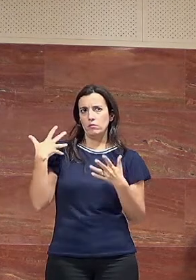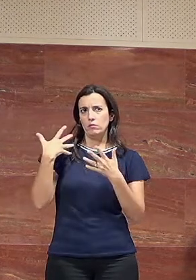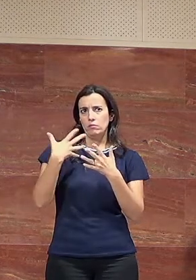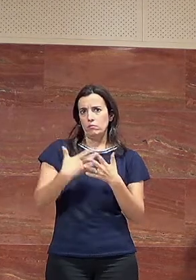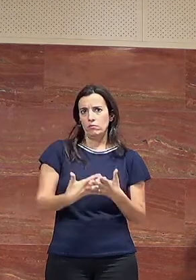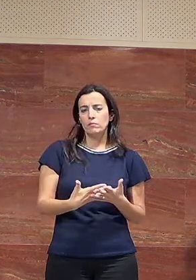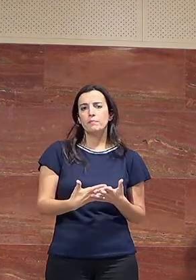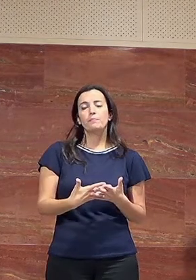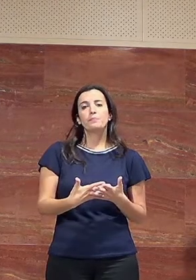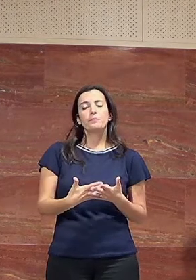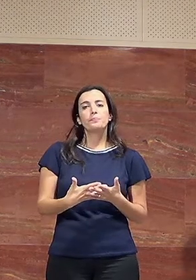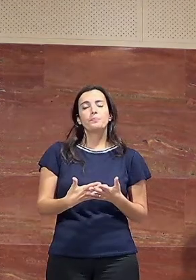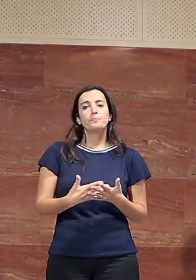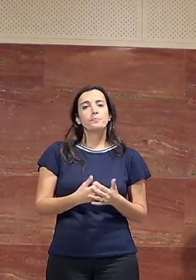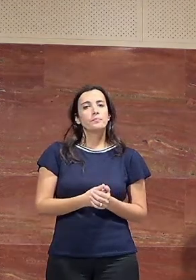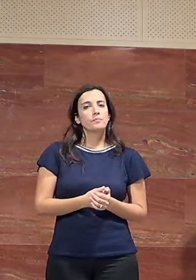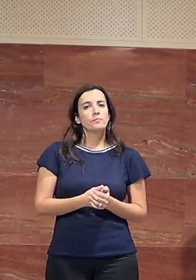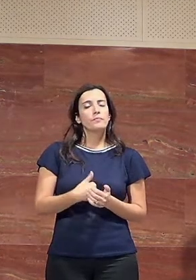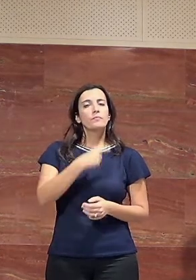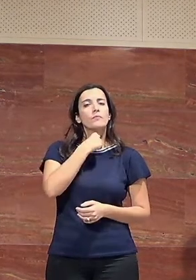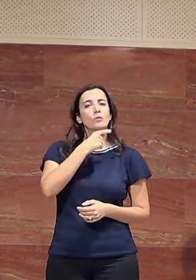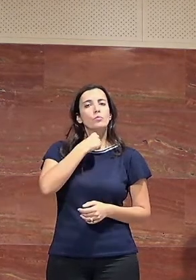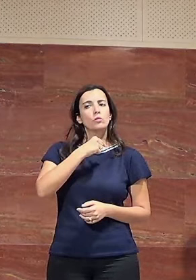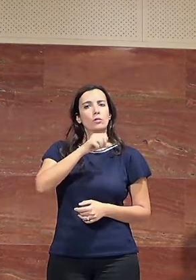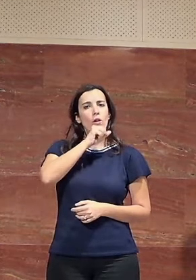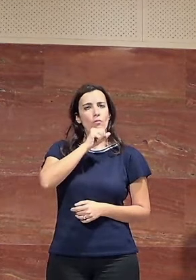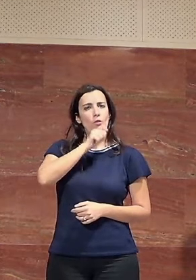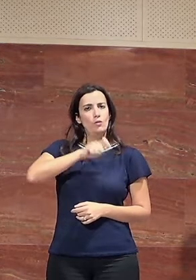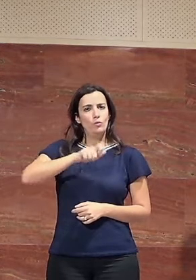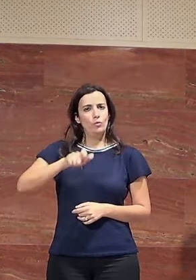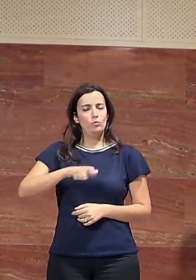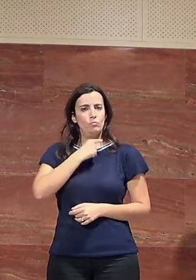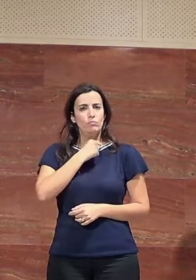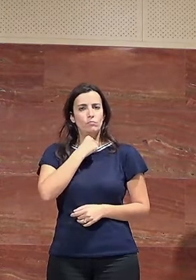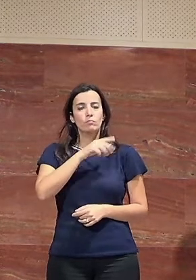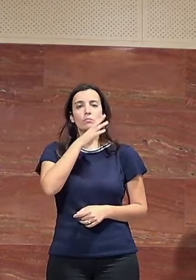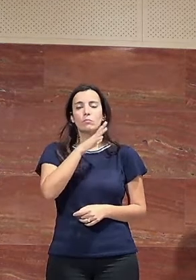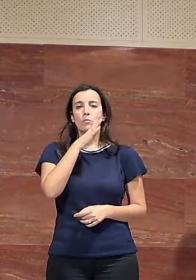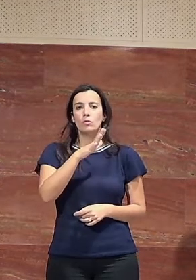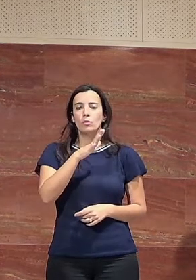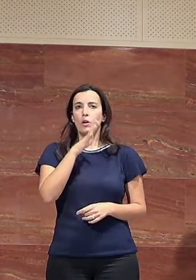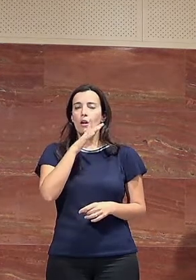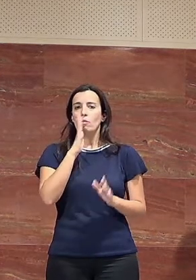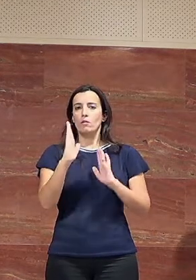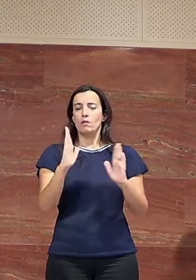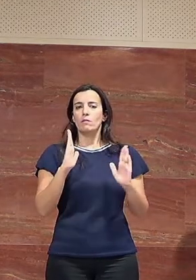últimos años. A mí me gustan los abuelos porque están en un tiempo